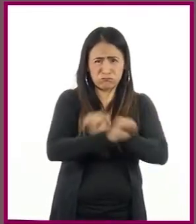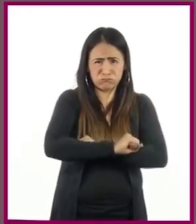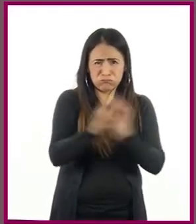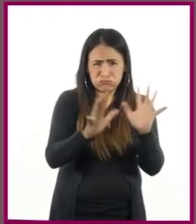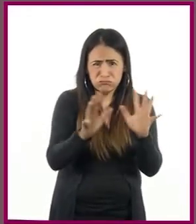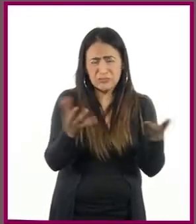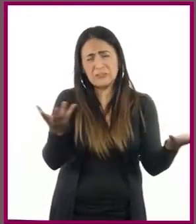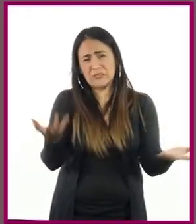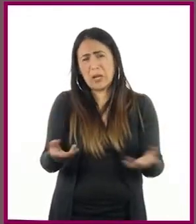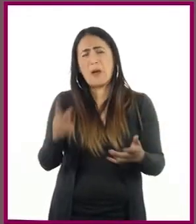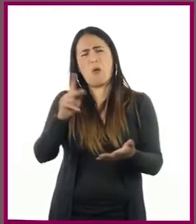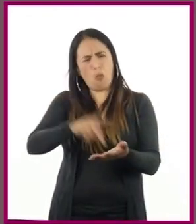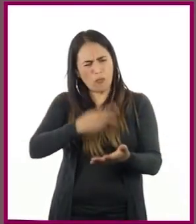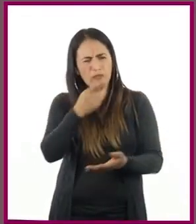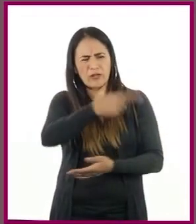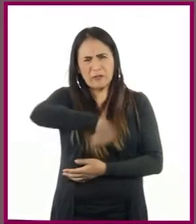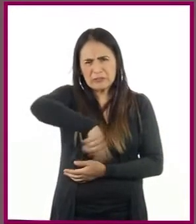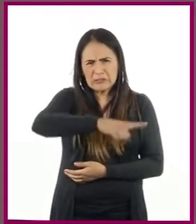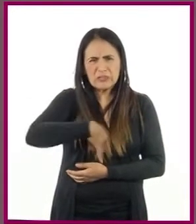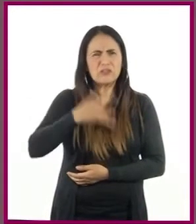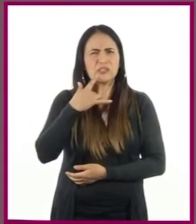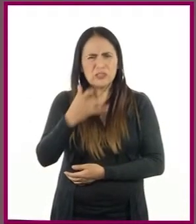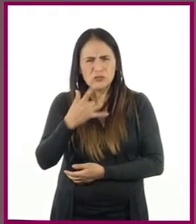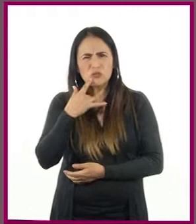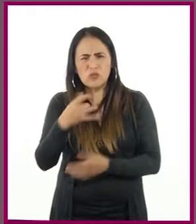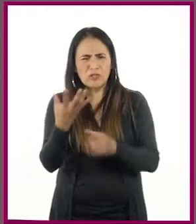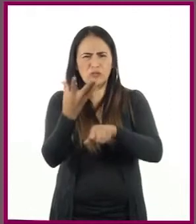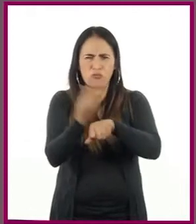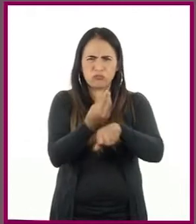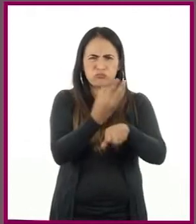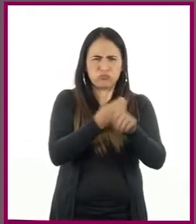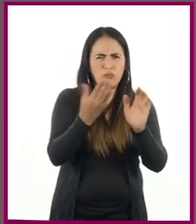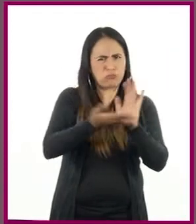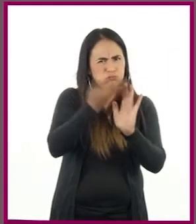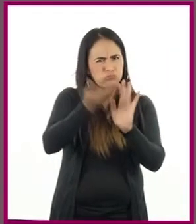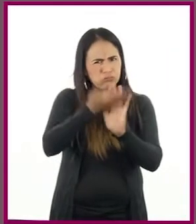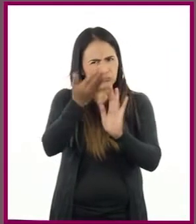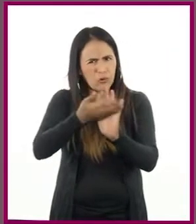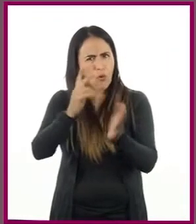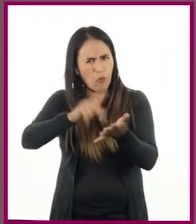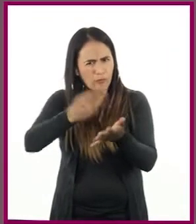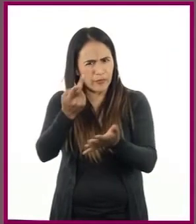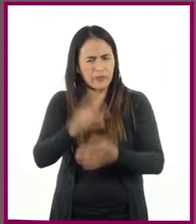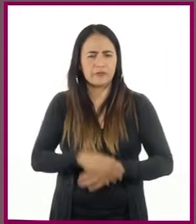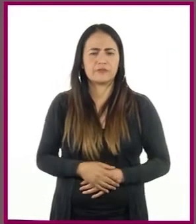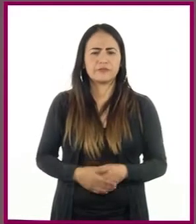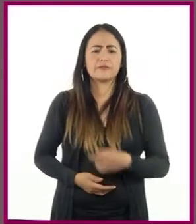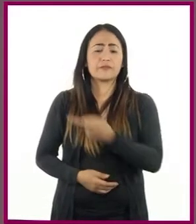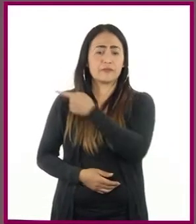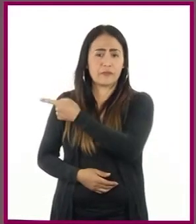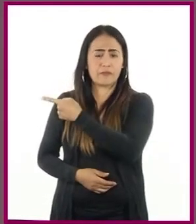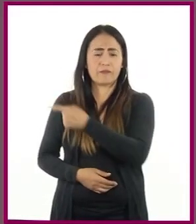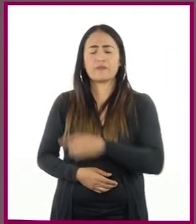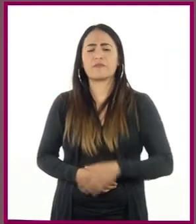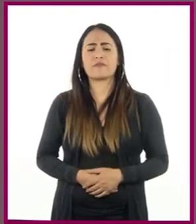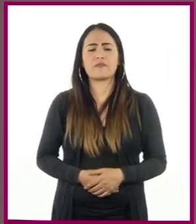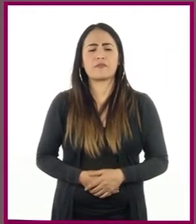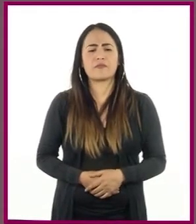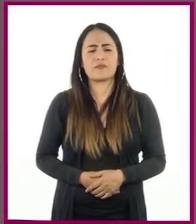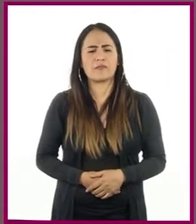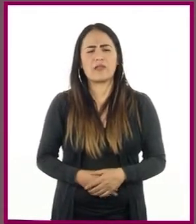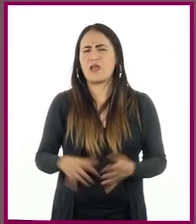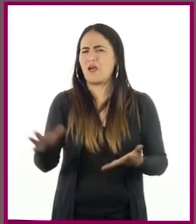sus caminos y fábricas. En los primeros enfrentamientos, las tropas del Viet Cong y de Vietnam del Norte fueron